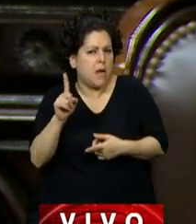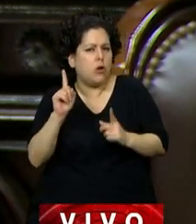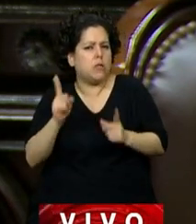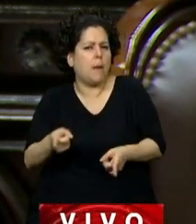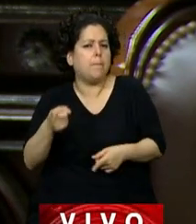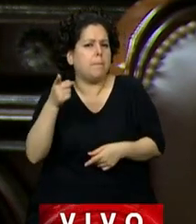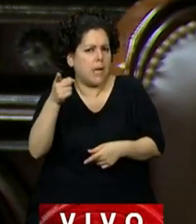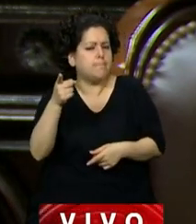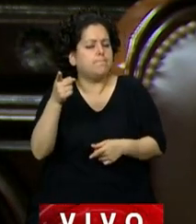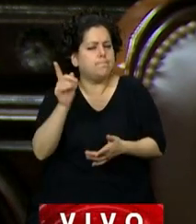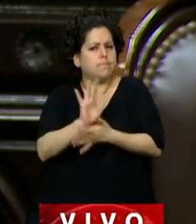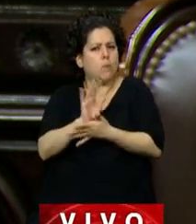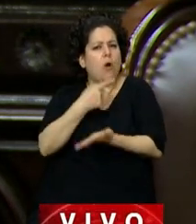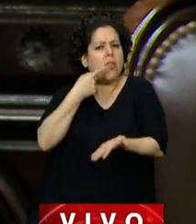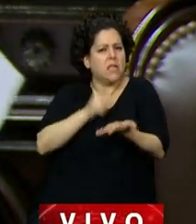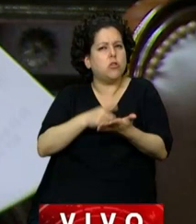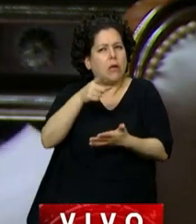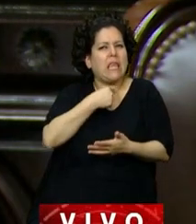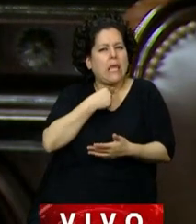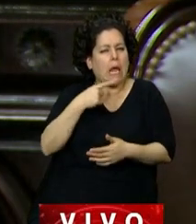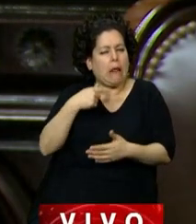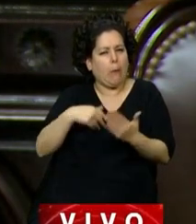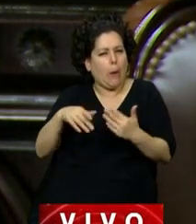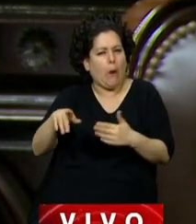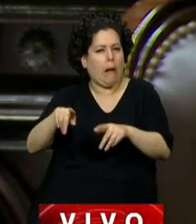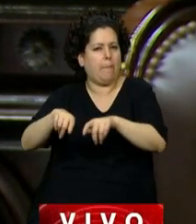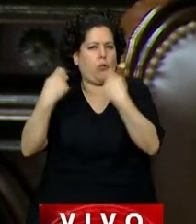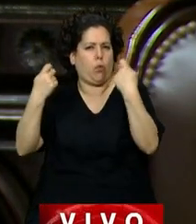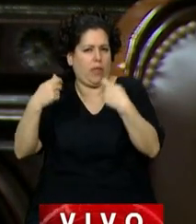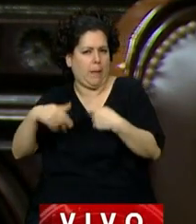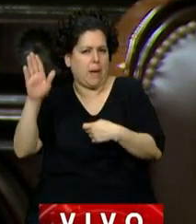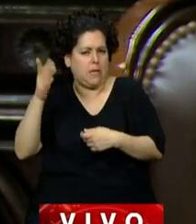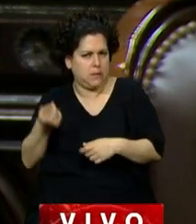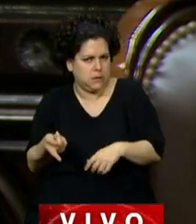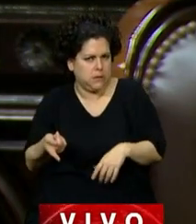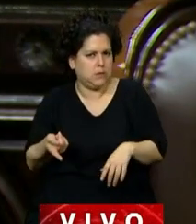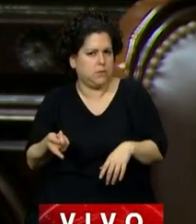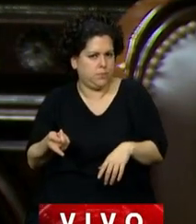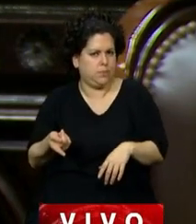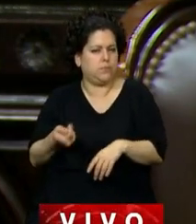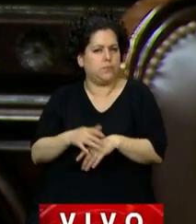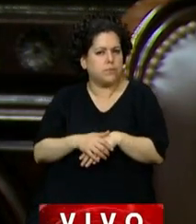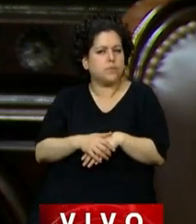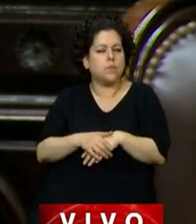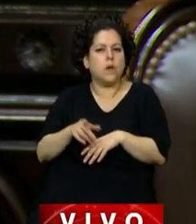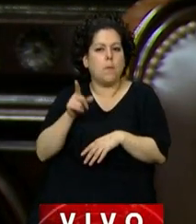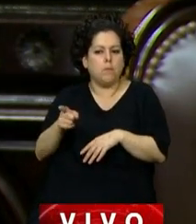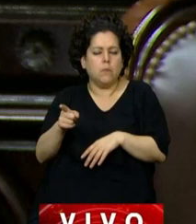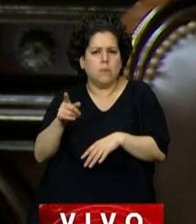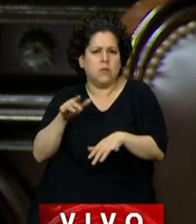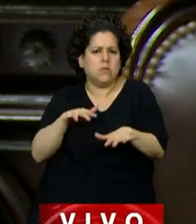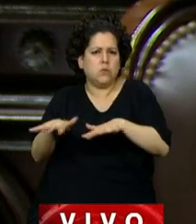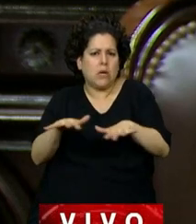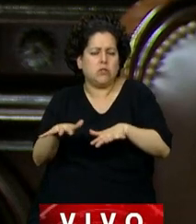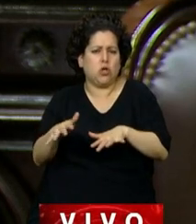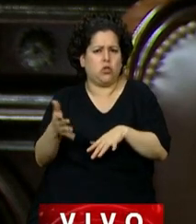existe una decisión de dañarla aún más. Como si no hubiera sido ya suficiente con lo catastrófico que